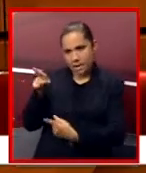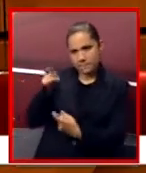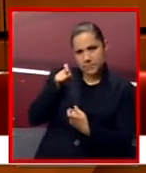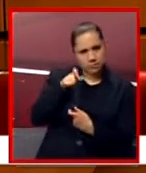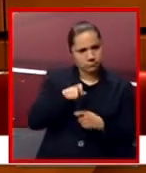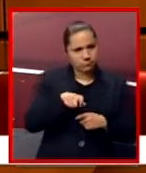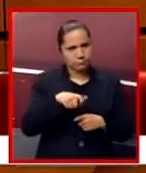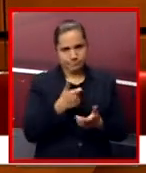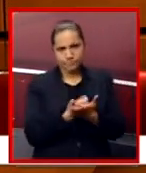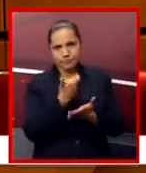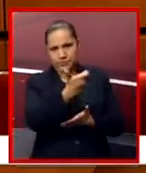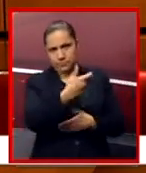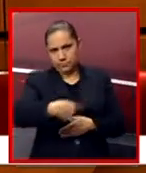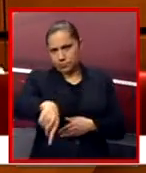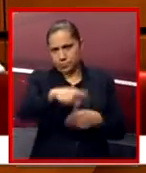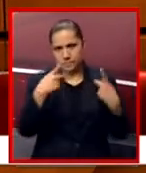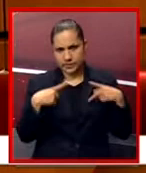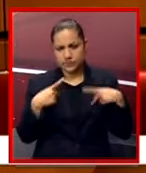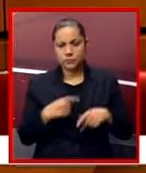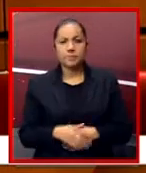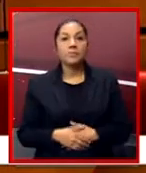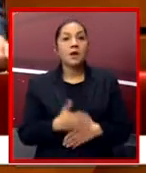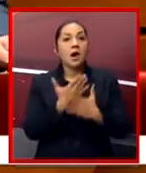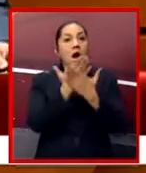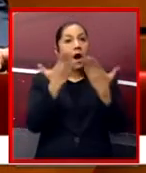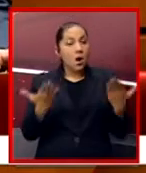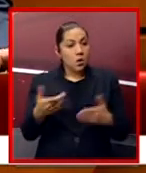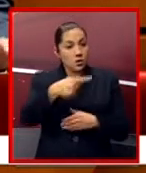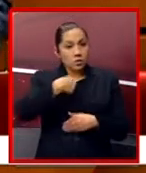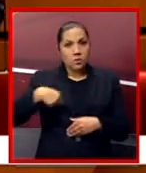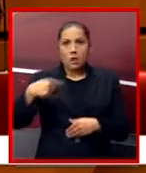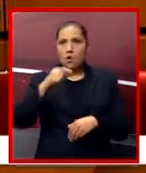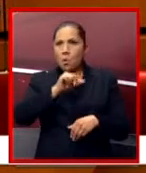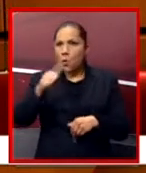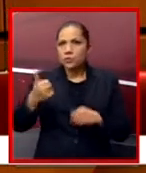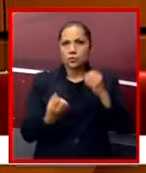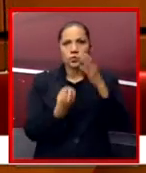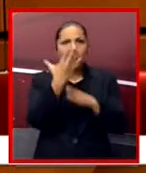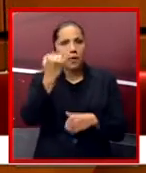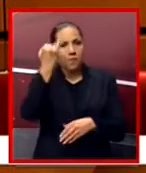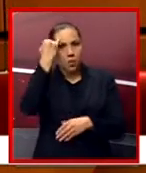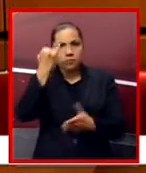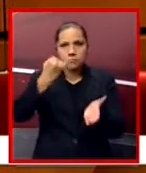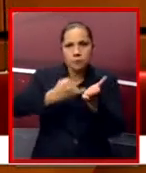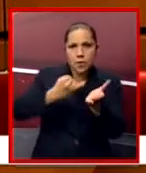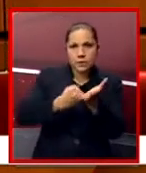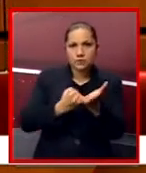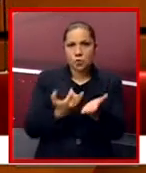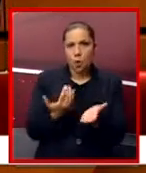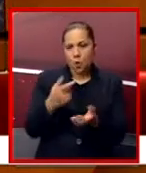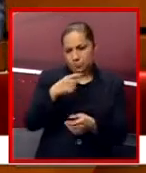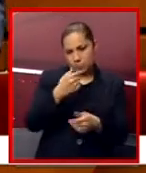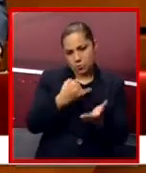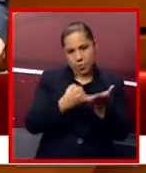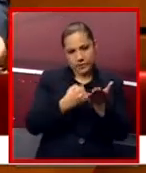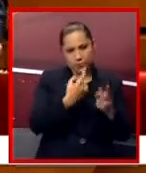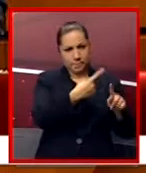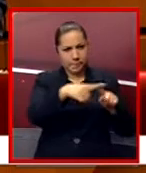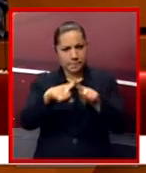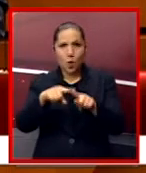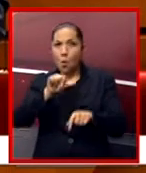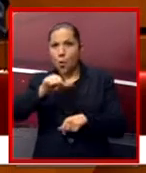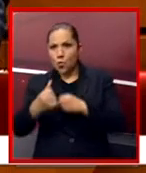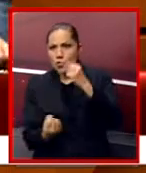Deben saber que no hubo creación de nuevos impuestos ni incrementos a los ya existentes en beneficio de los bolsillos de